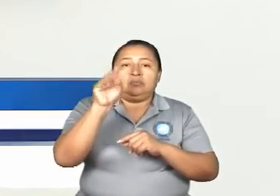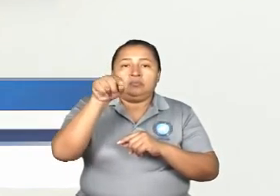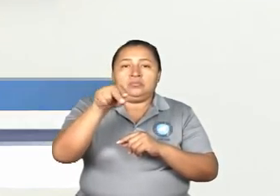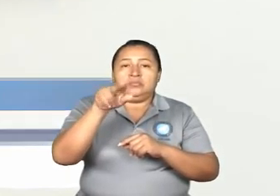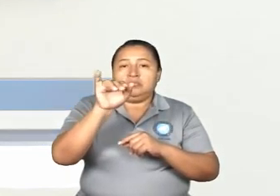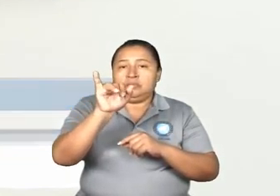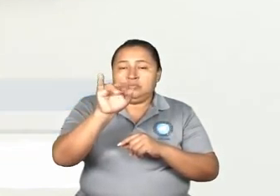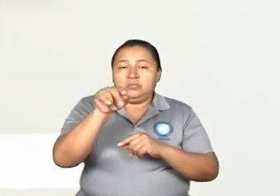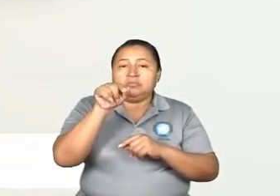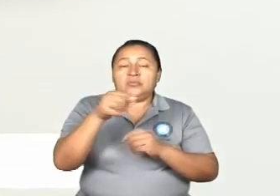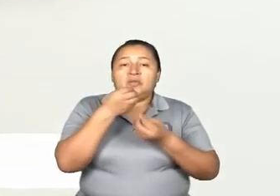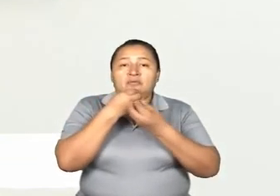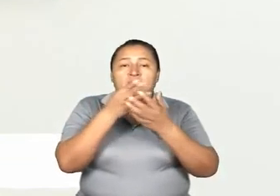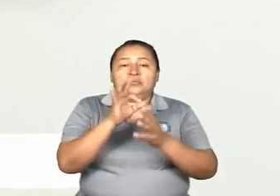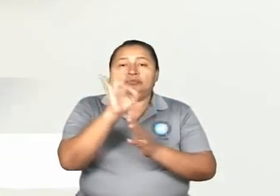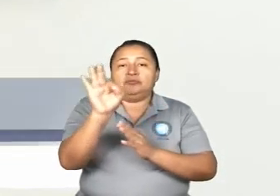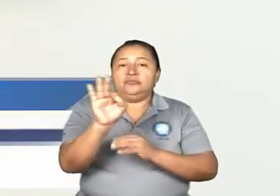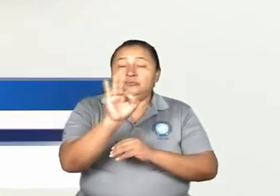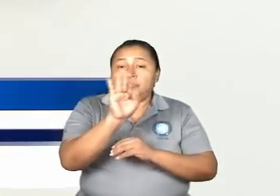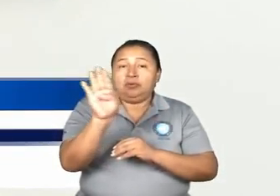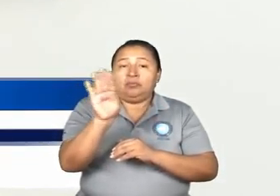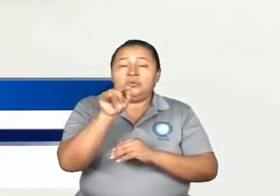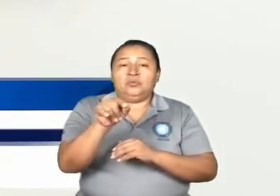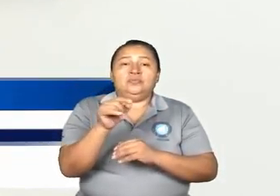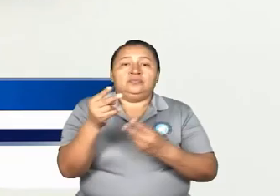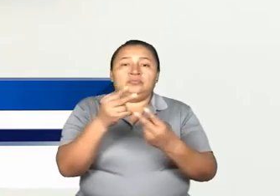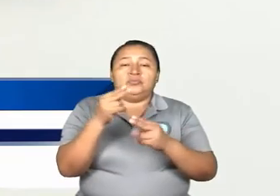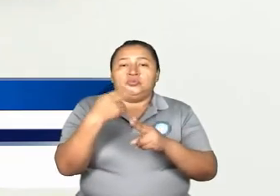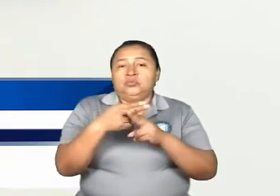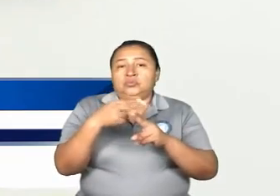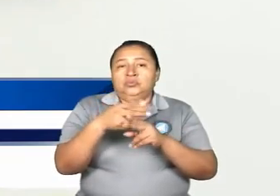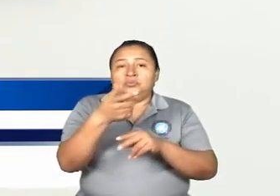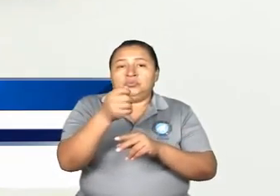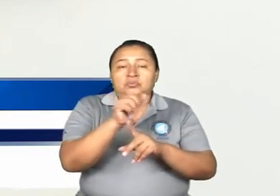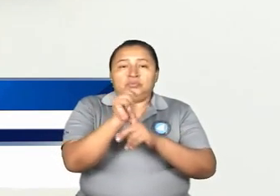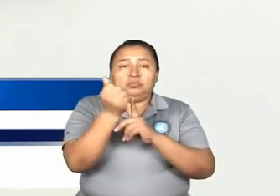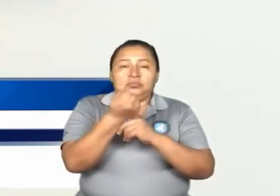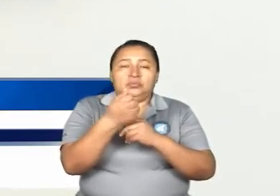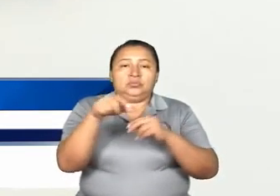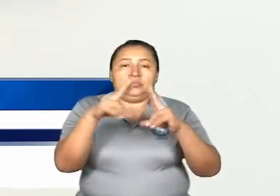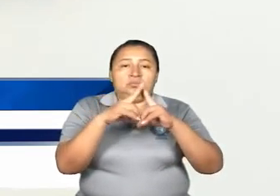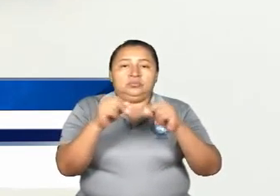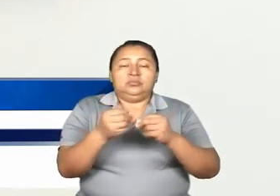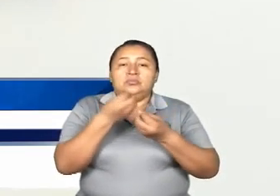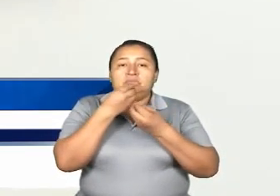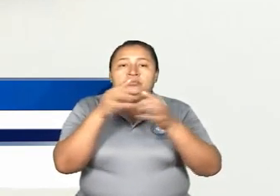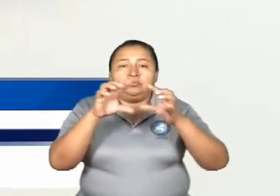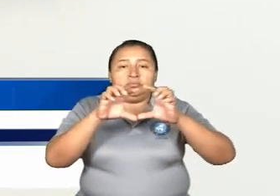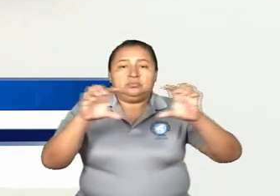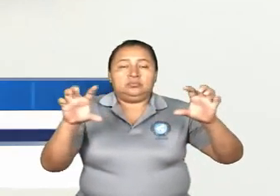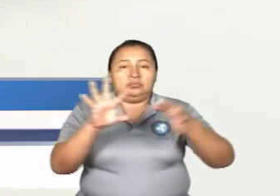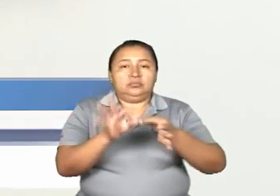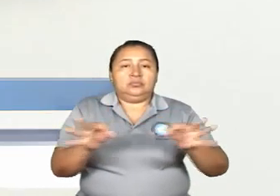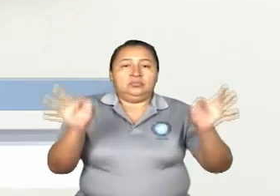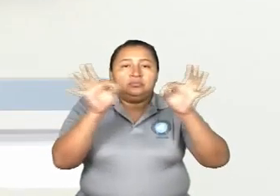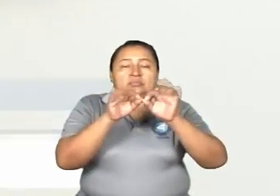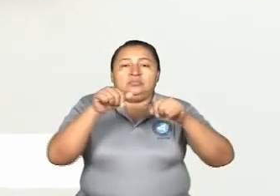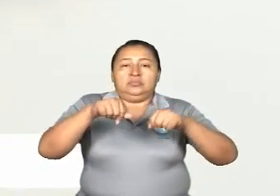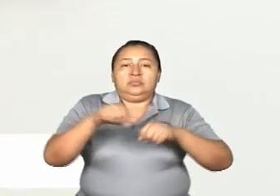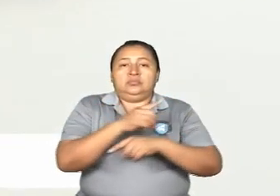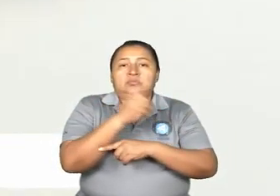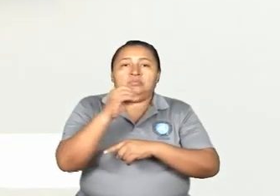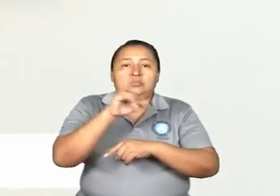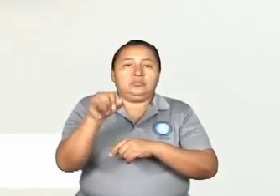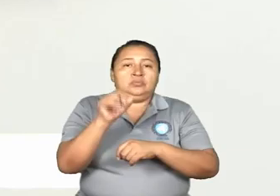www.asamblea.gob.ni y en transmisión en Facebook en vivo con el nombre de Canal Parlamentario Nicaragua. De inmediato les dejamos con nuestros titulares correspondientes a este jueves